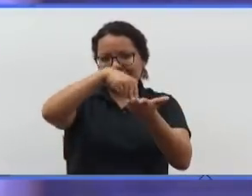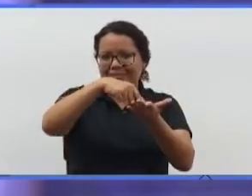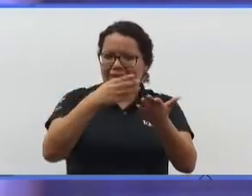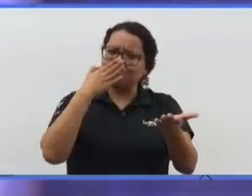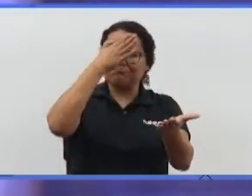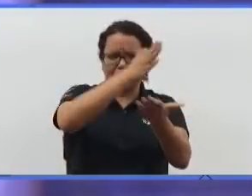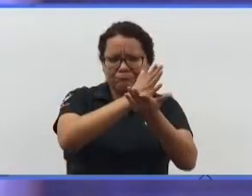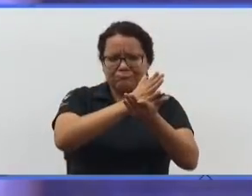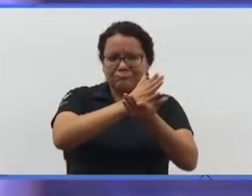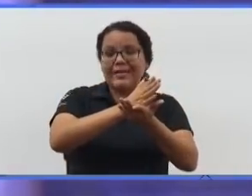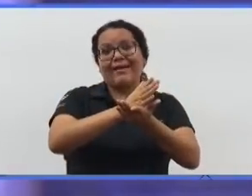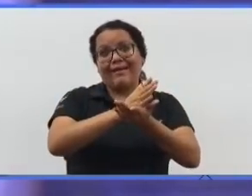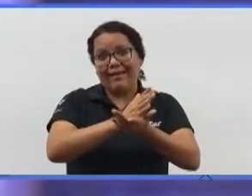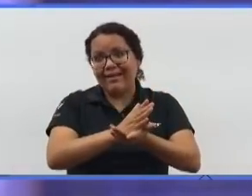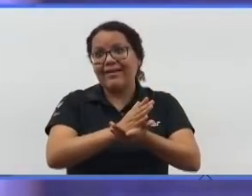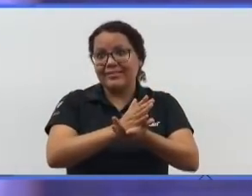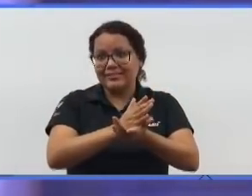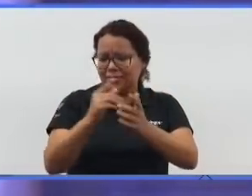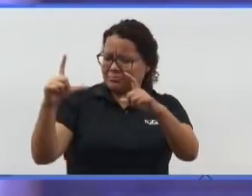salió